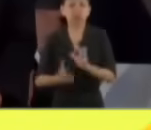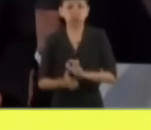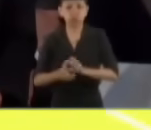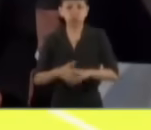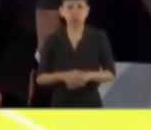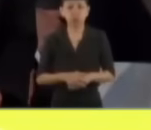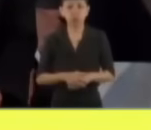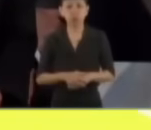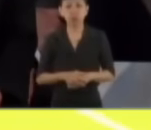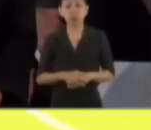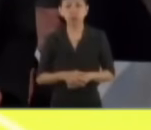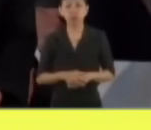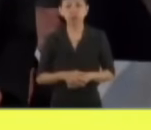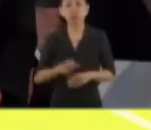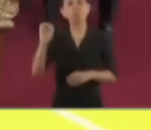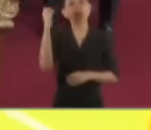no,